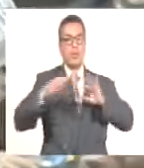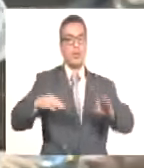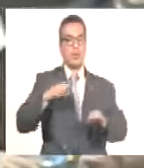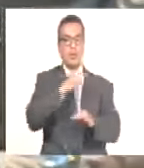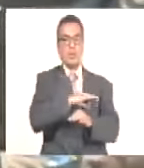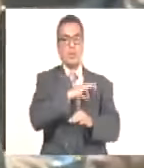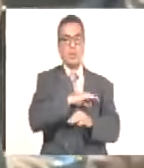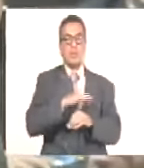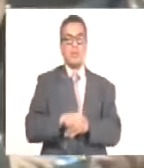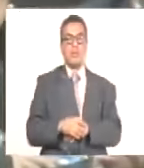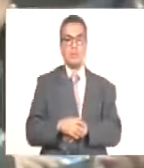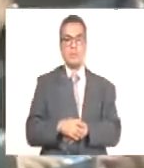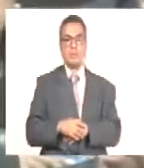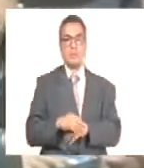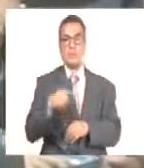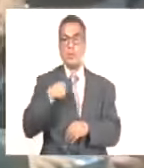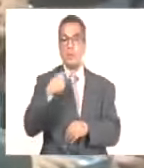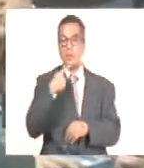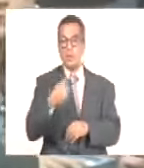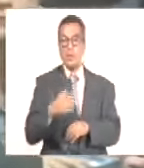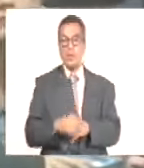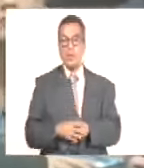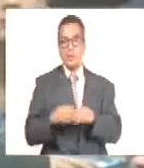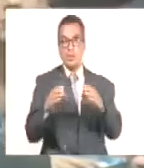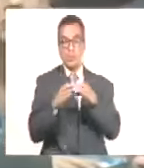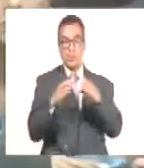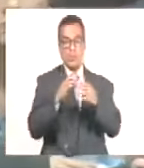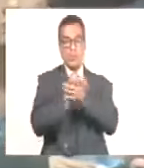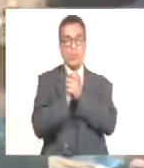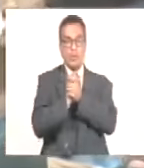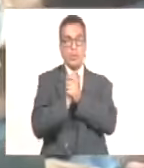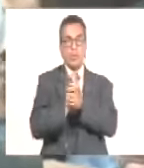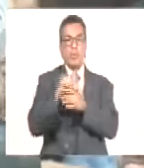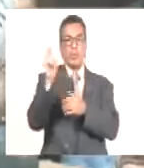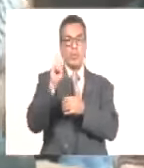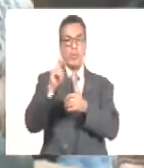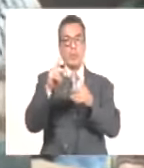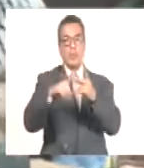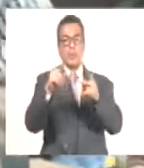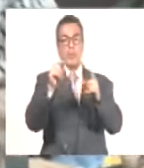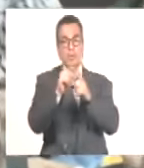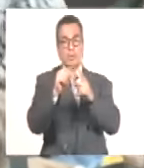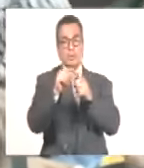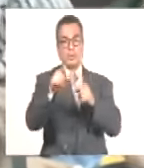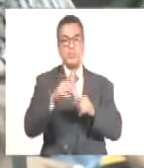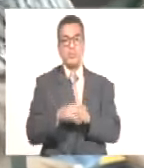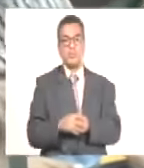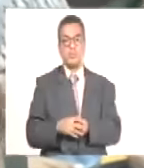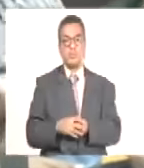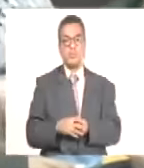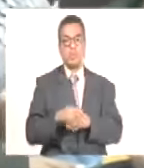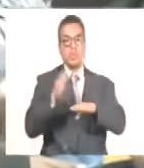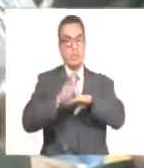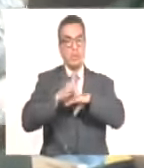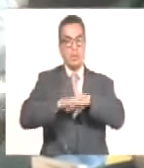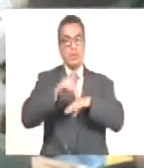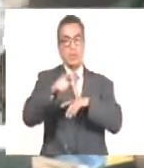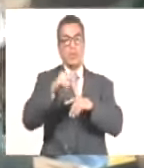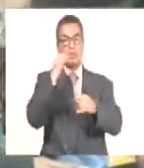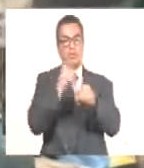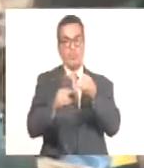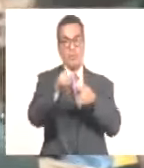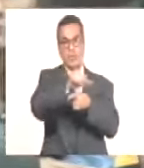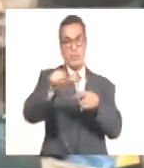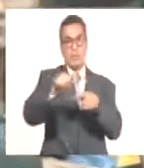sociales. Pedimos como Grupo de Amistad Palestina-Venezuela este derecho de palabra por lo suscitado este fin